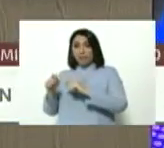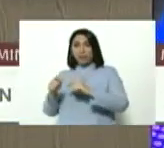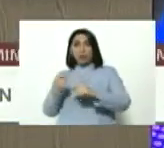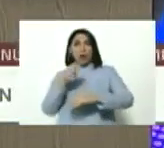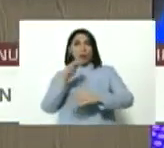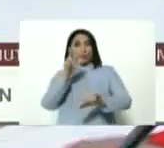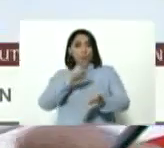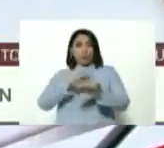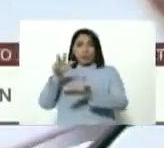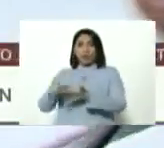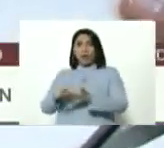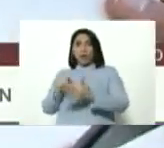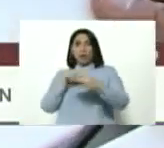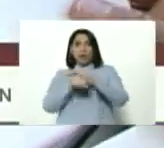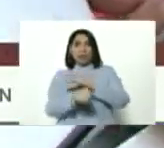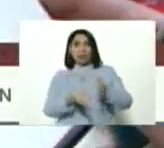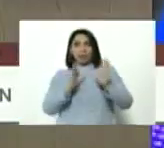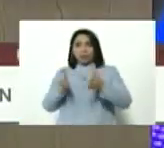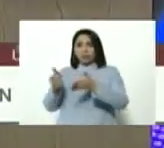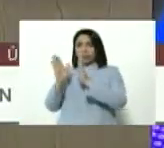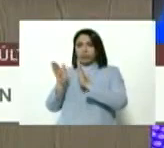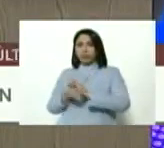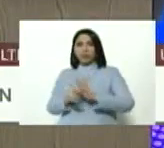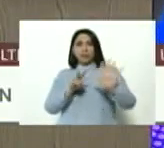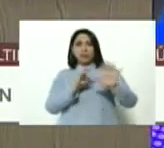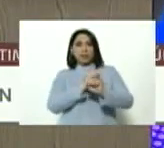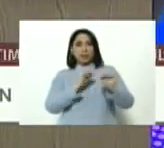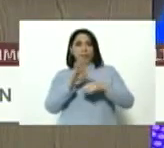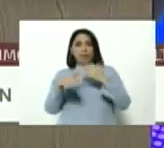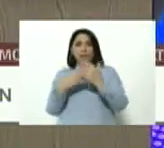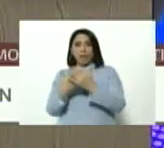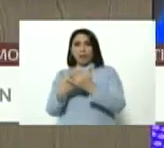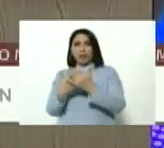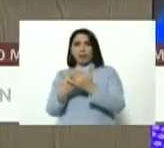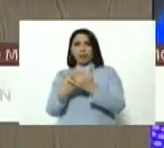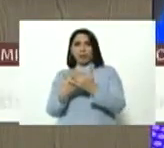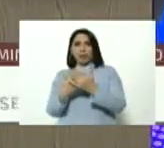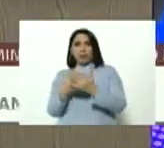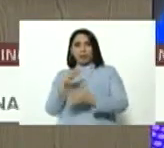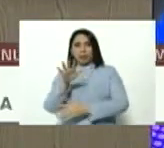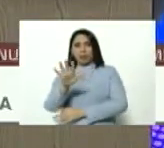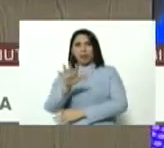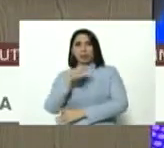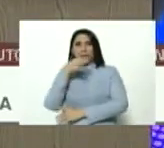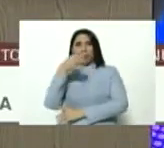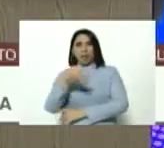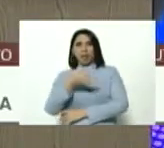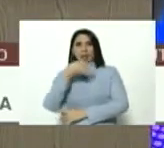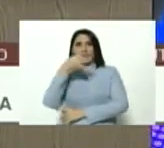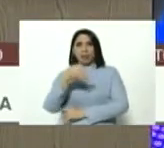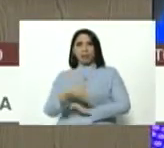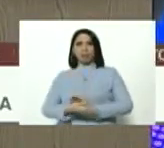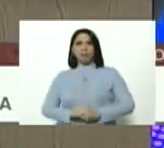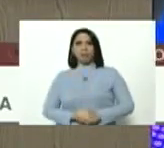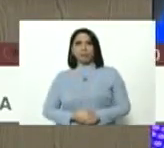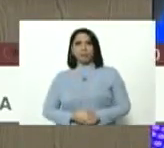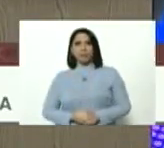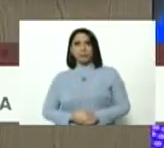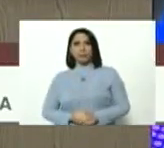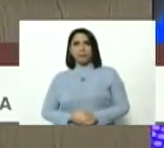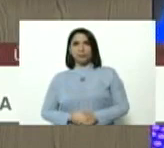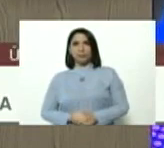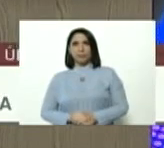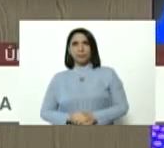centros comerciales, desde las 7 de la mañana hasta las 5 de la tarde.